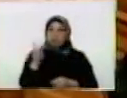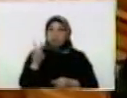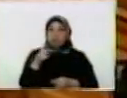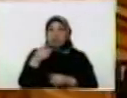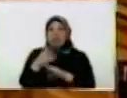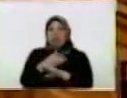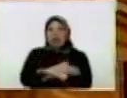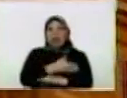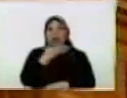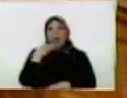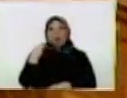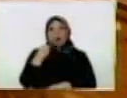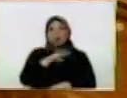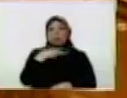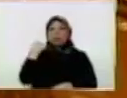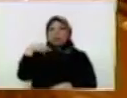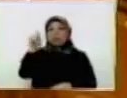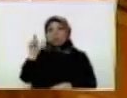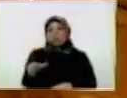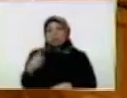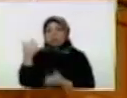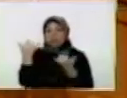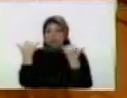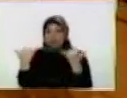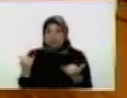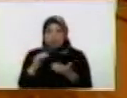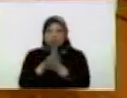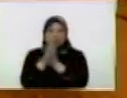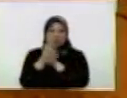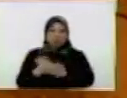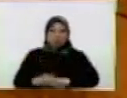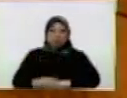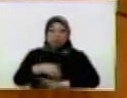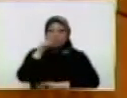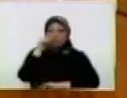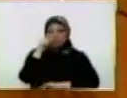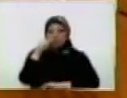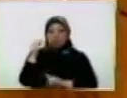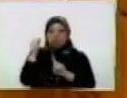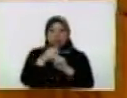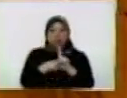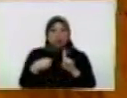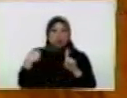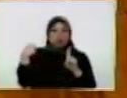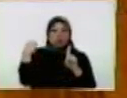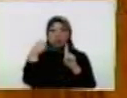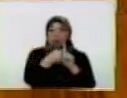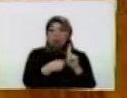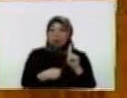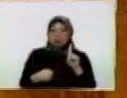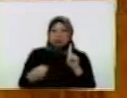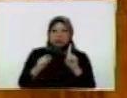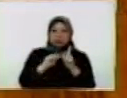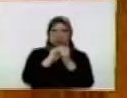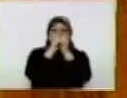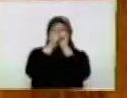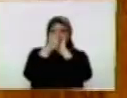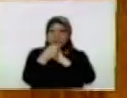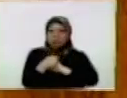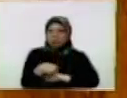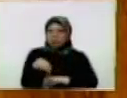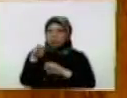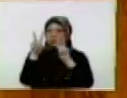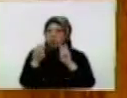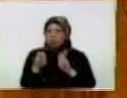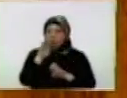y a los jóvenes que todavía están desaparecidos. También reivindica a los conversos porque les da una bofetada en la cara y le dice que ese no era